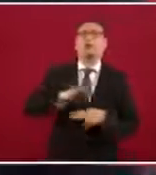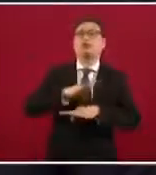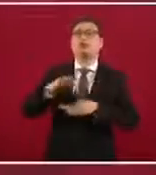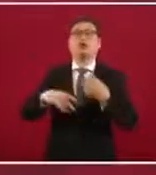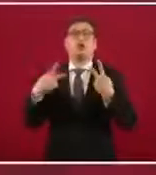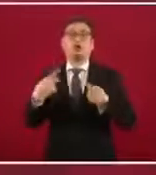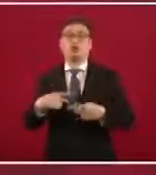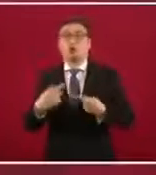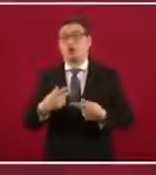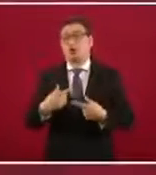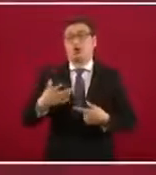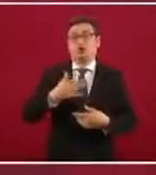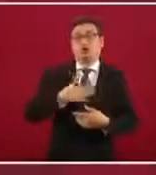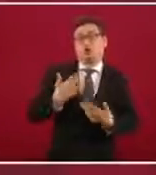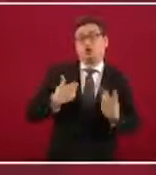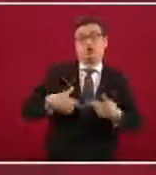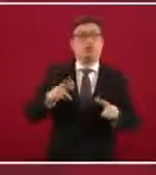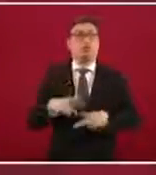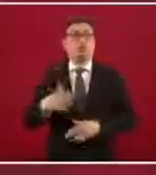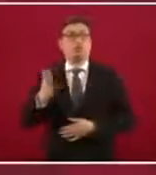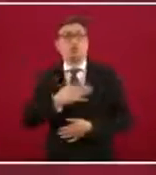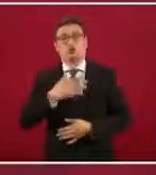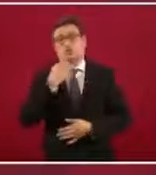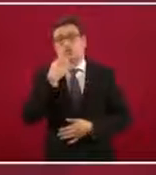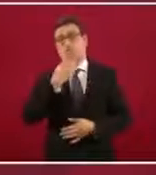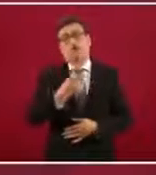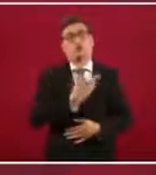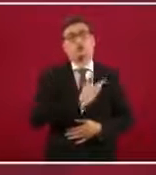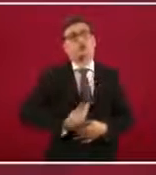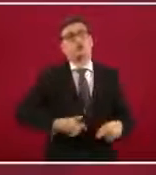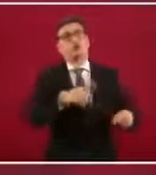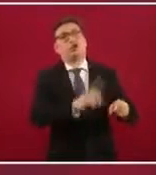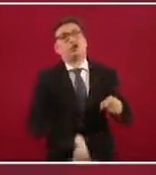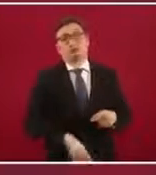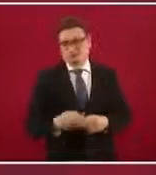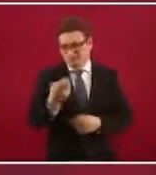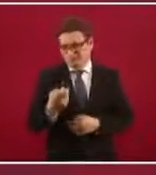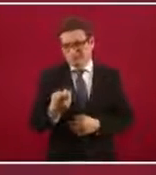digo, opino que se debe de ir el presidente. No es así,